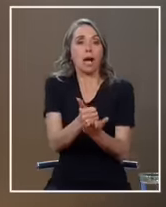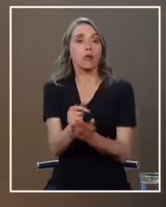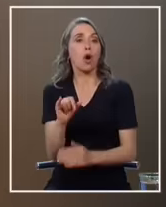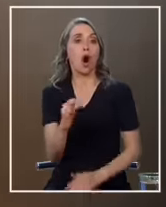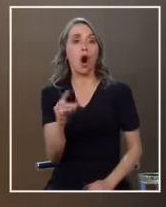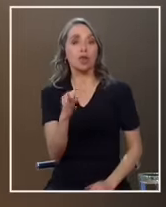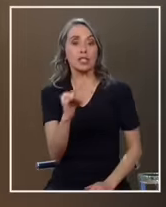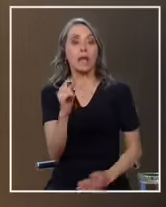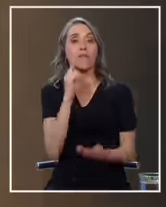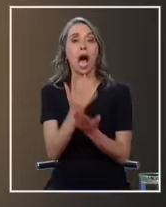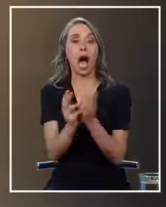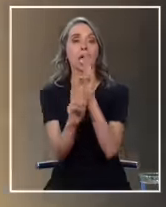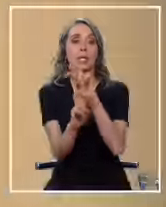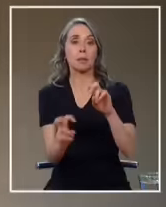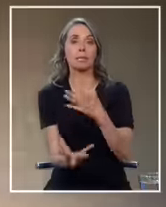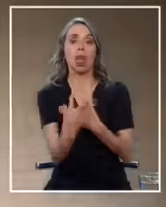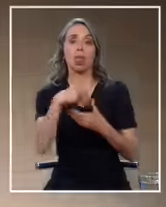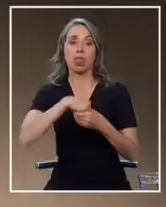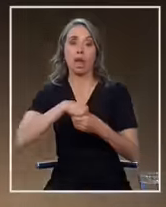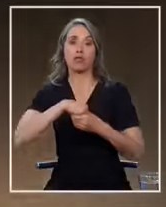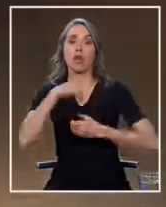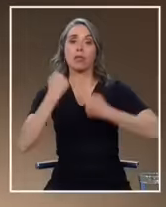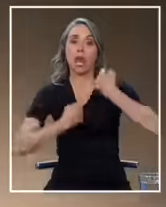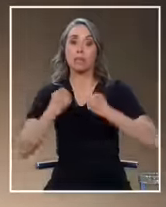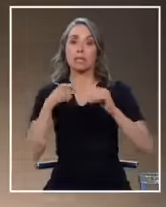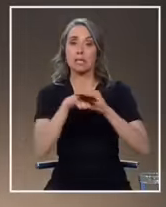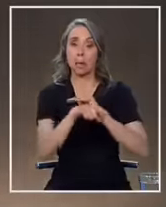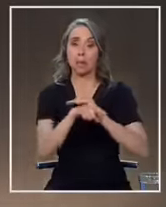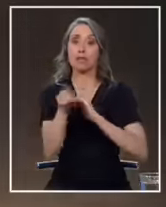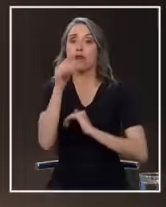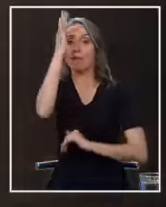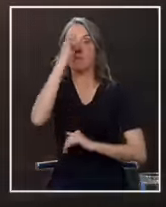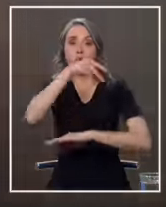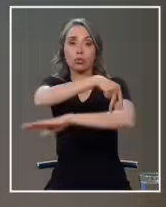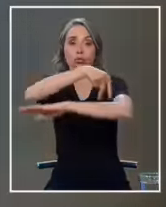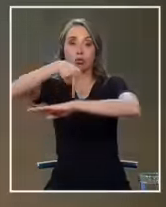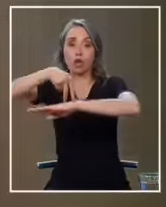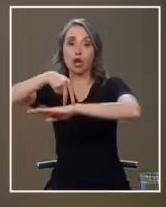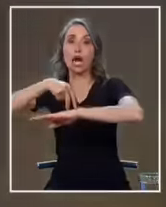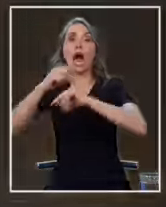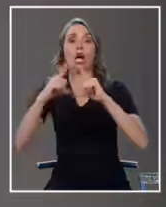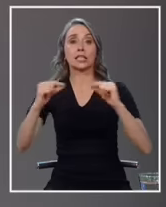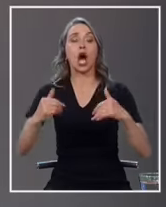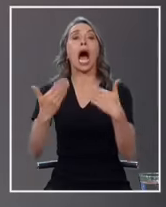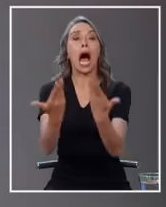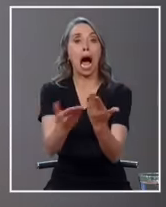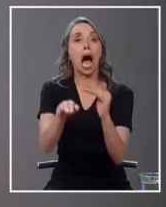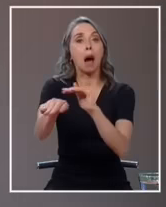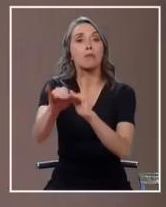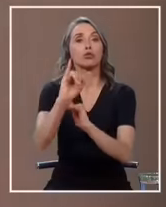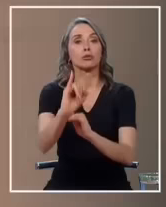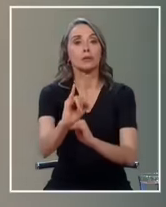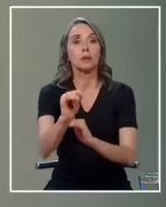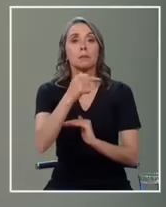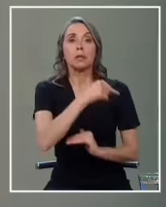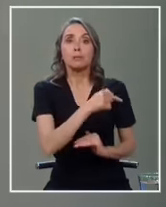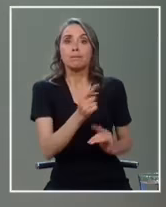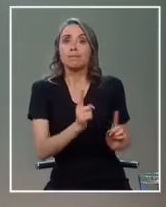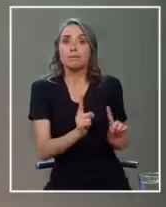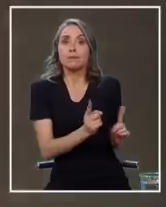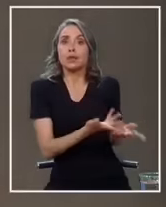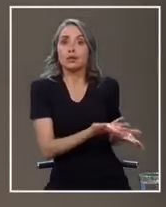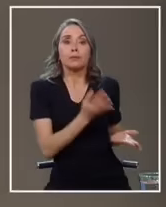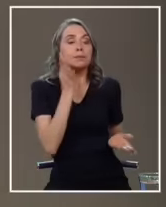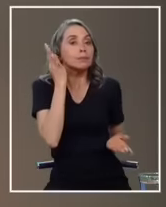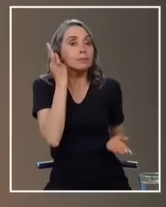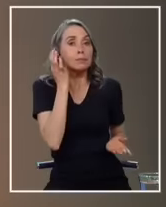con Josefa, existe una investigación interna en curso, ya que el personal que se encuentra en la estación debe ofrecer el apoyo requerido, pero que en este caso no